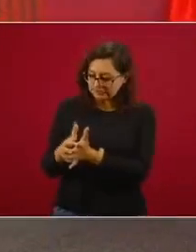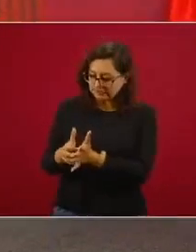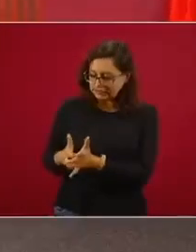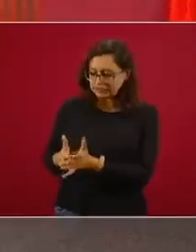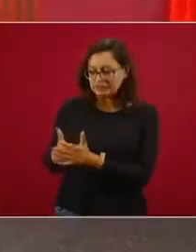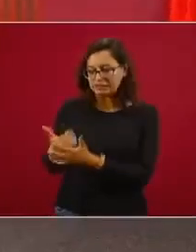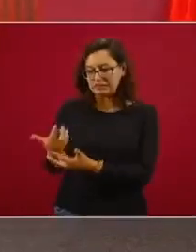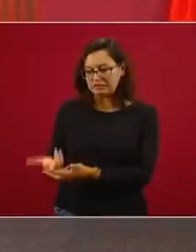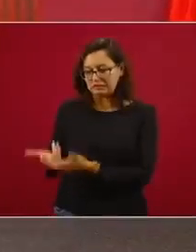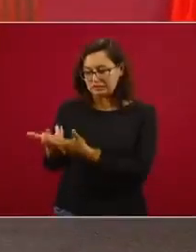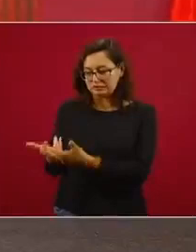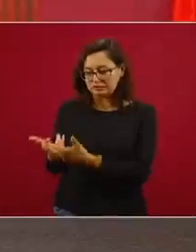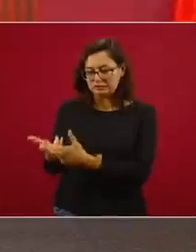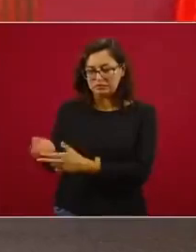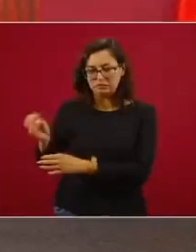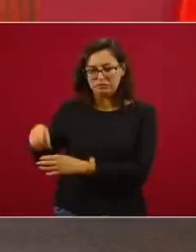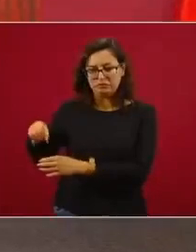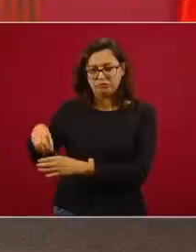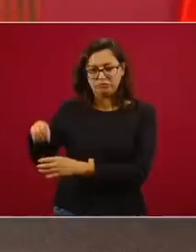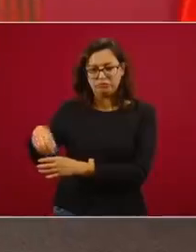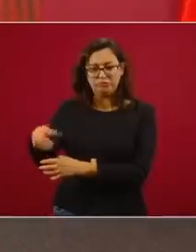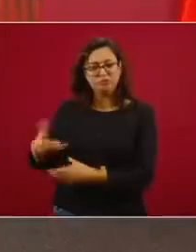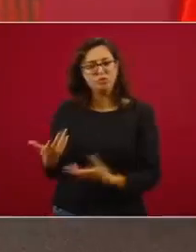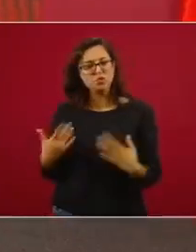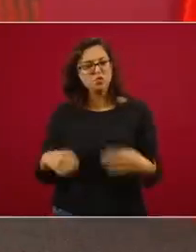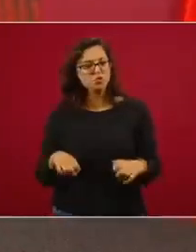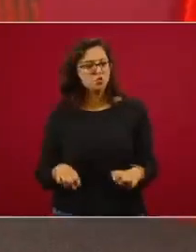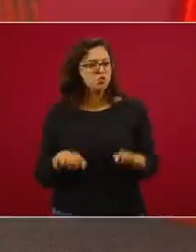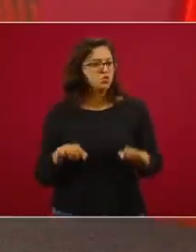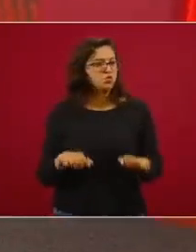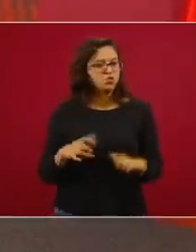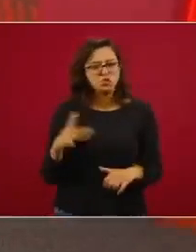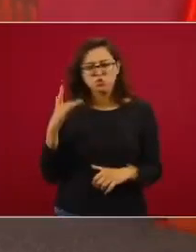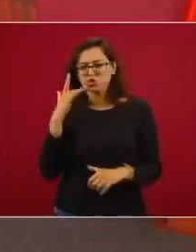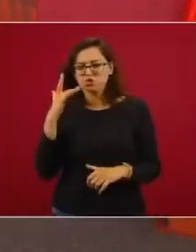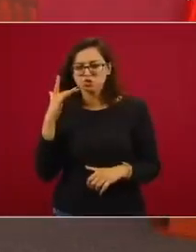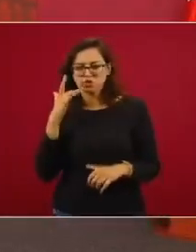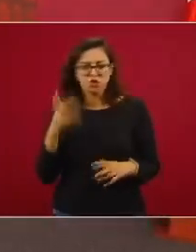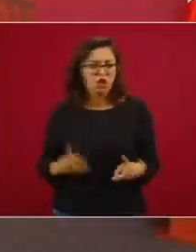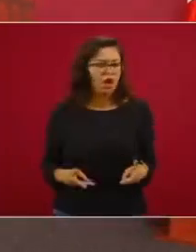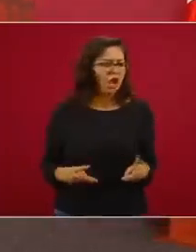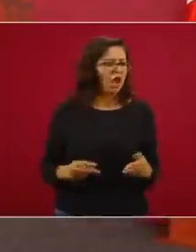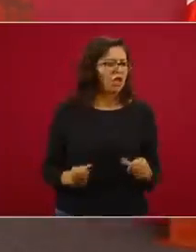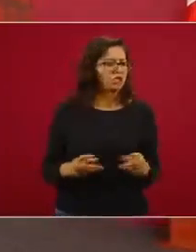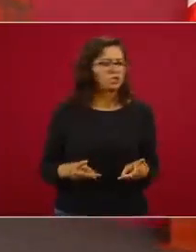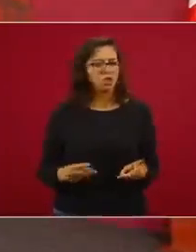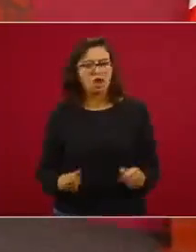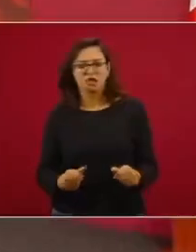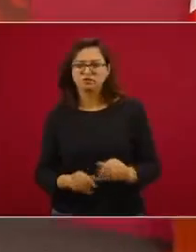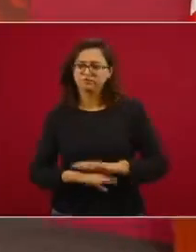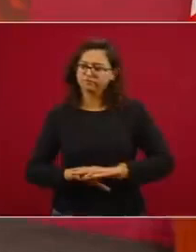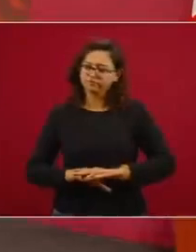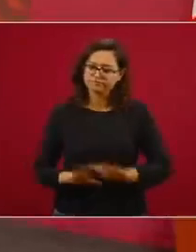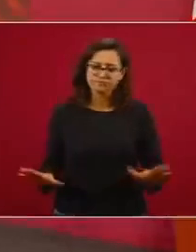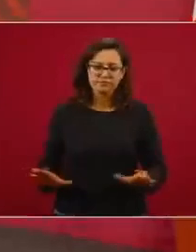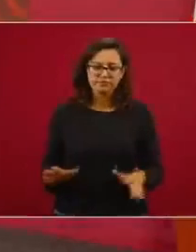hacer a un lado las extravagancias, lo superfluo, los gastos innecesarios,